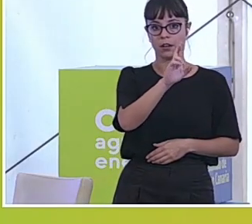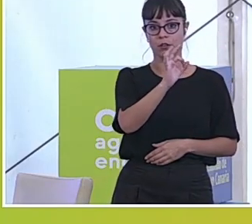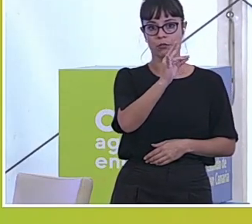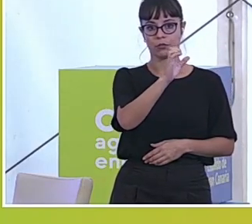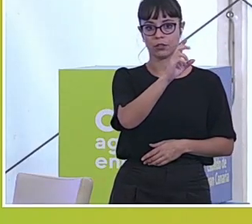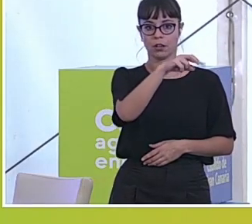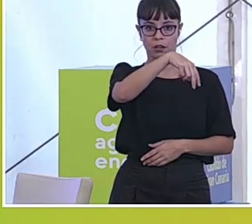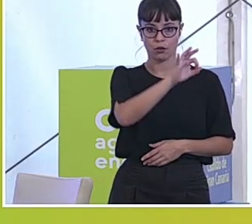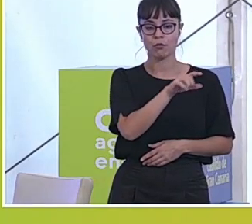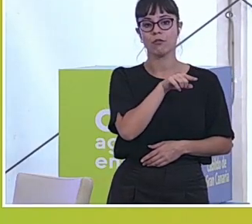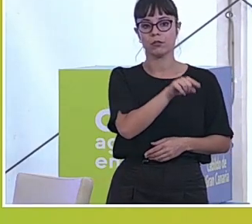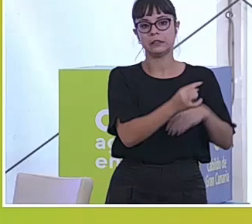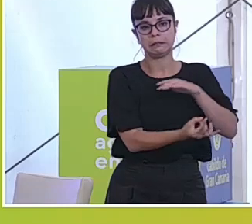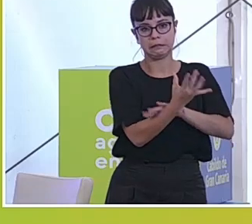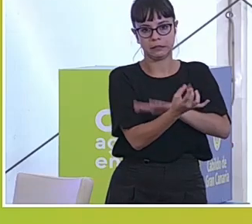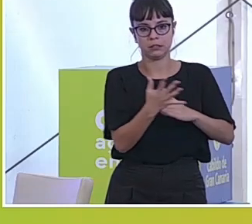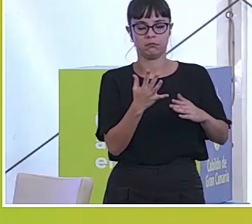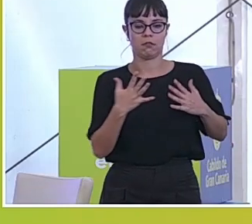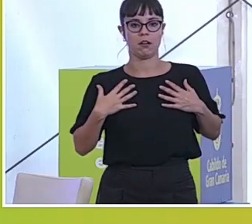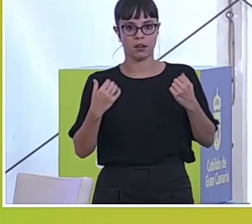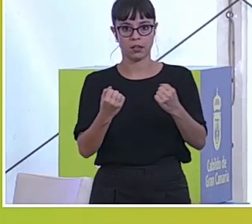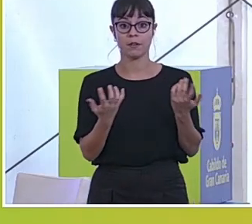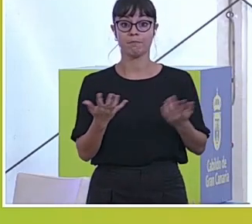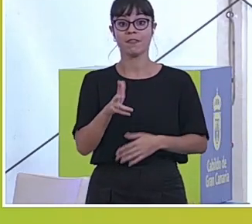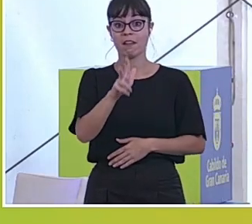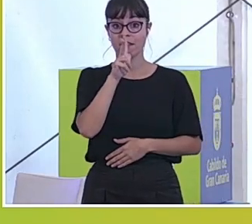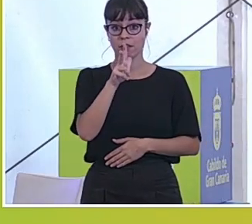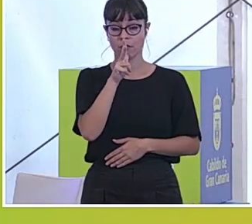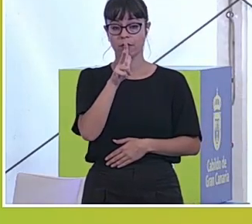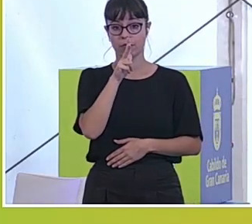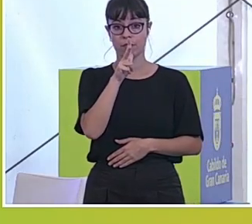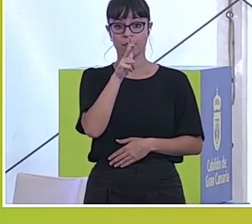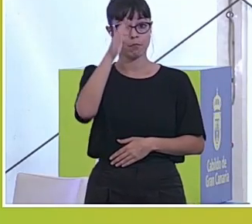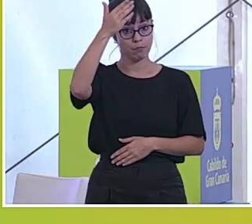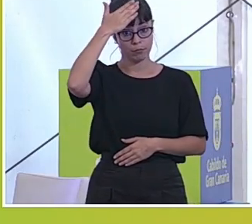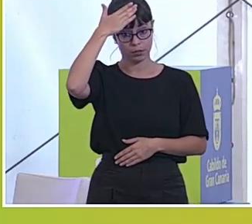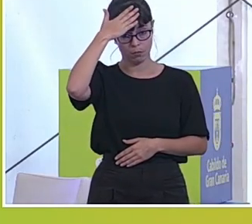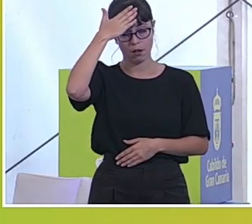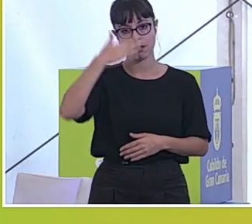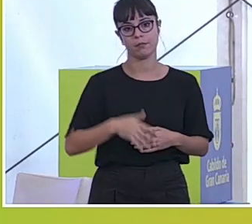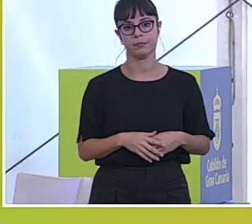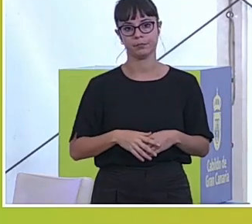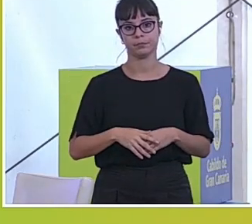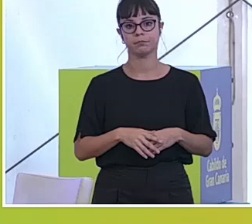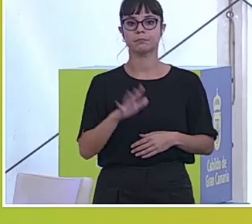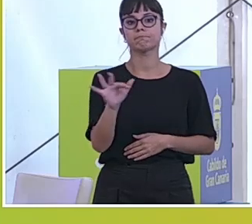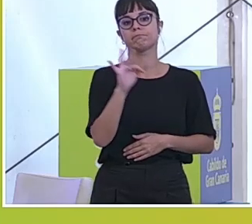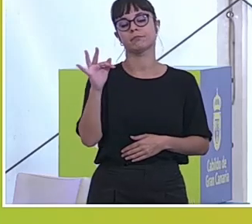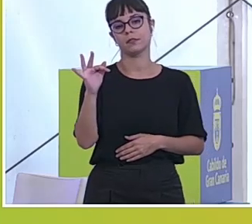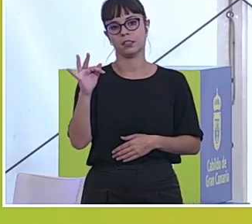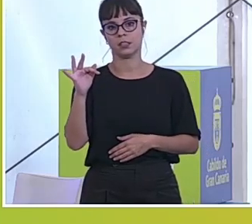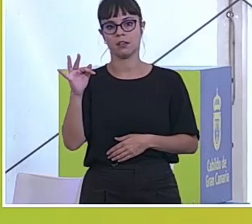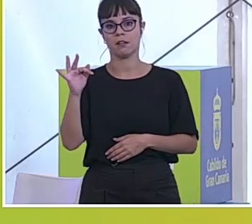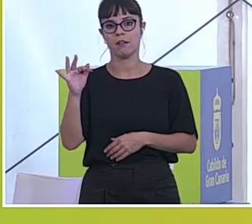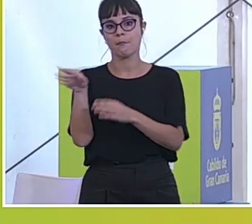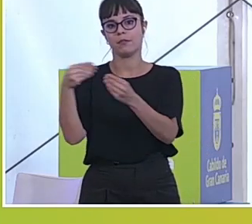si tenemos el hidrógeno como una de las fuentes principales y luego, por el otro lado, tenemos alguna fuente de CO2, por